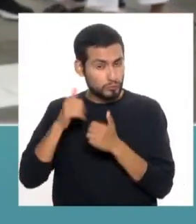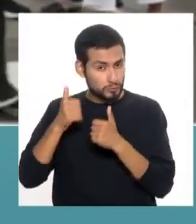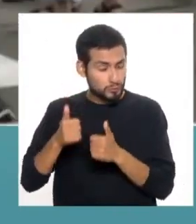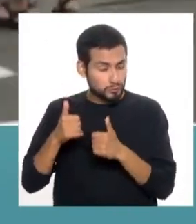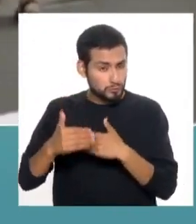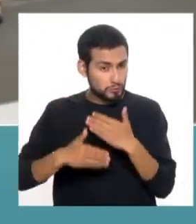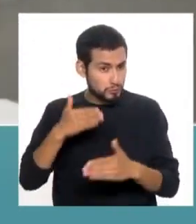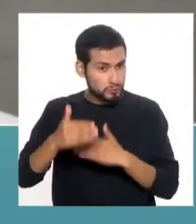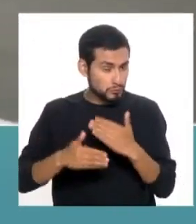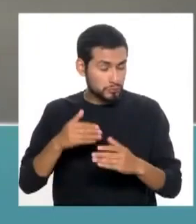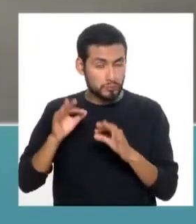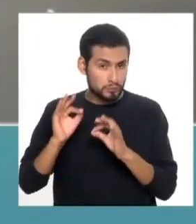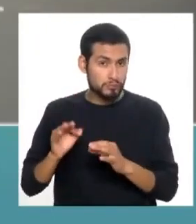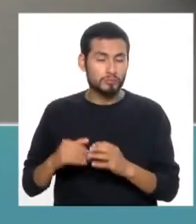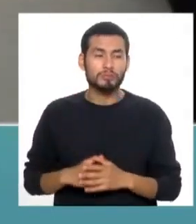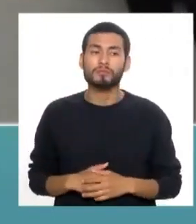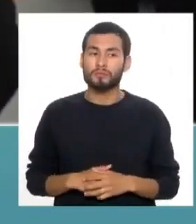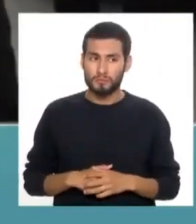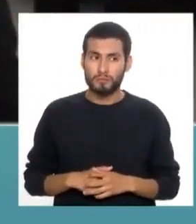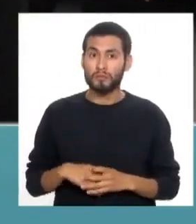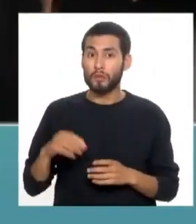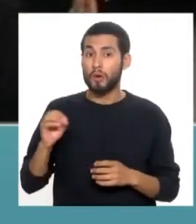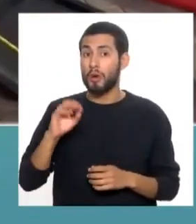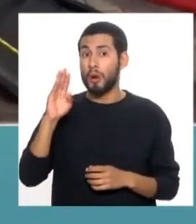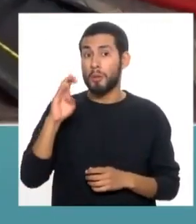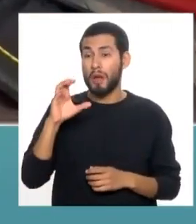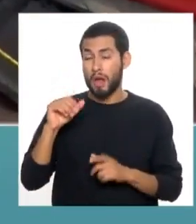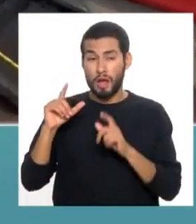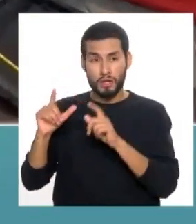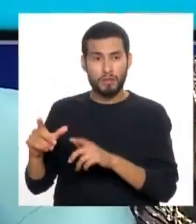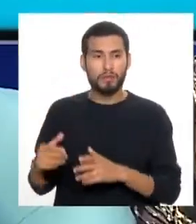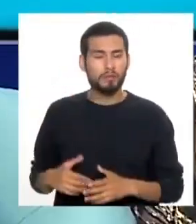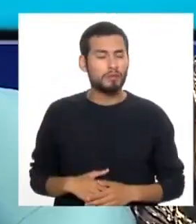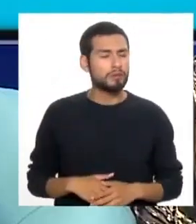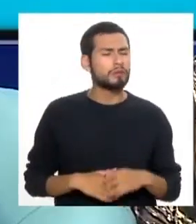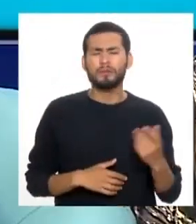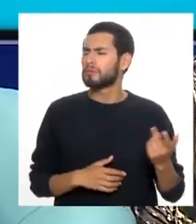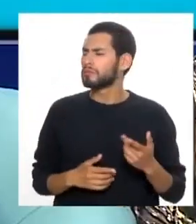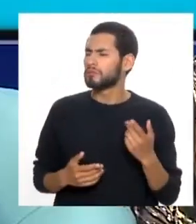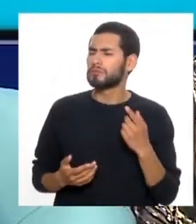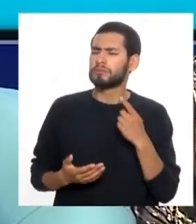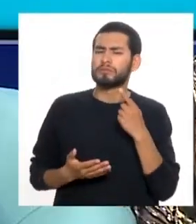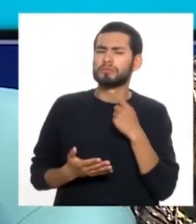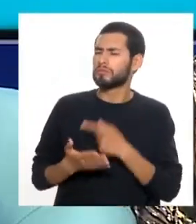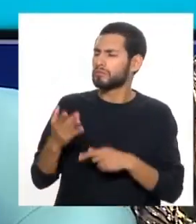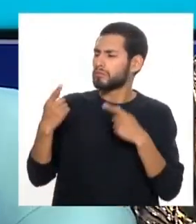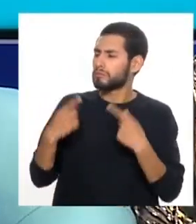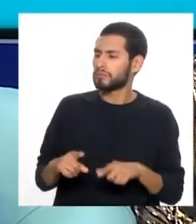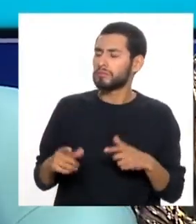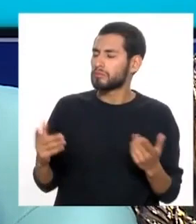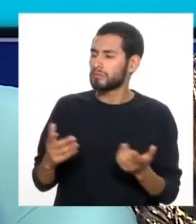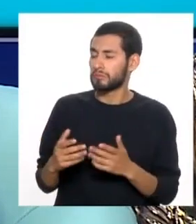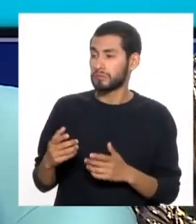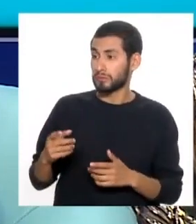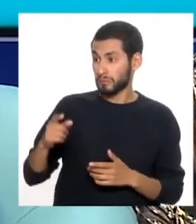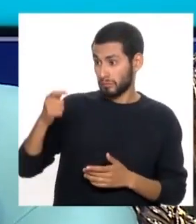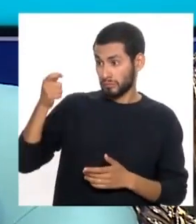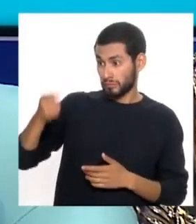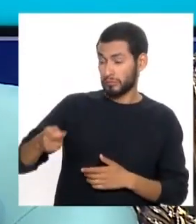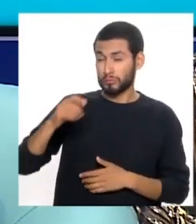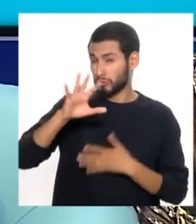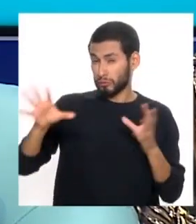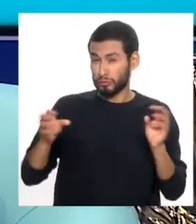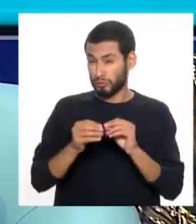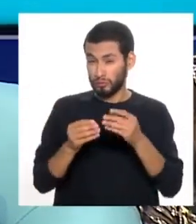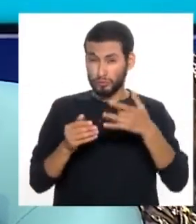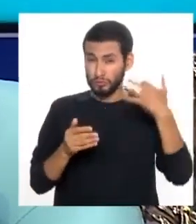tenga excelentes notas. Bueno, hasta becado podríamos hablar. ¿Y ahí qué pasa? ¿Es retroactivo? Es decir, ¿se le paga todo lo